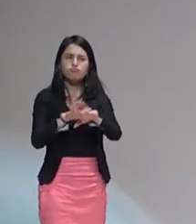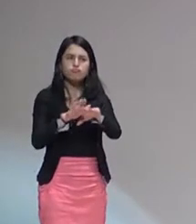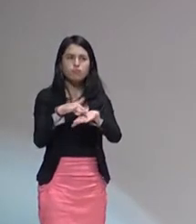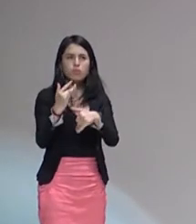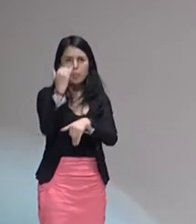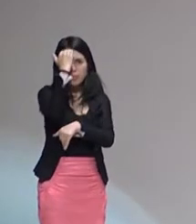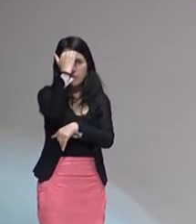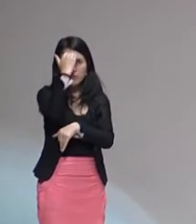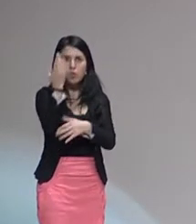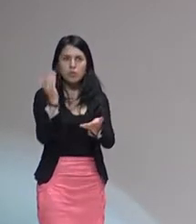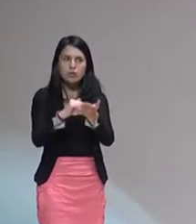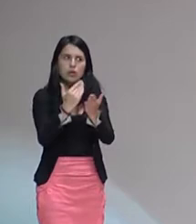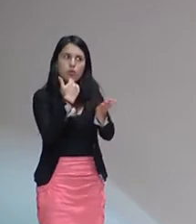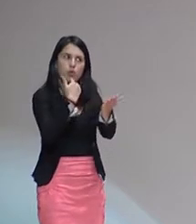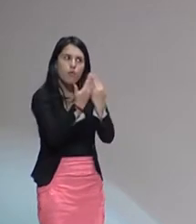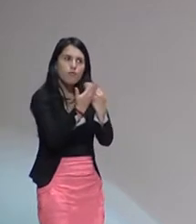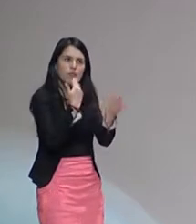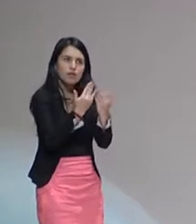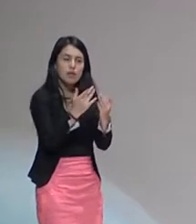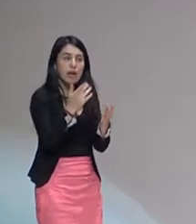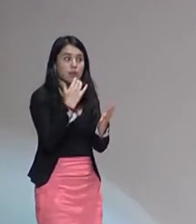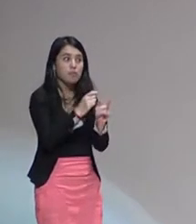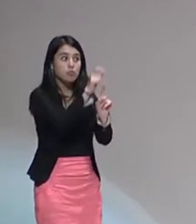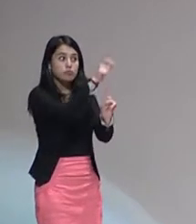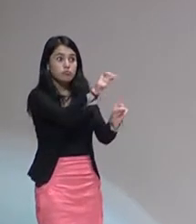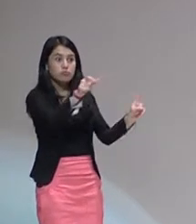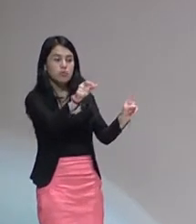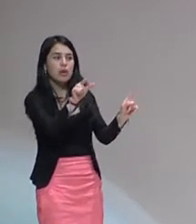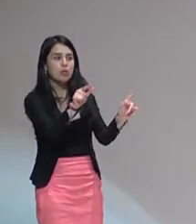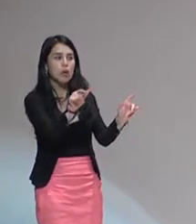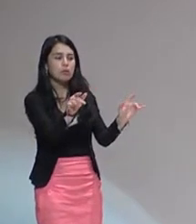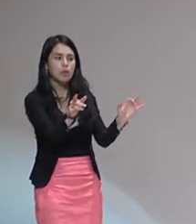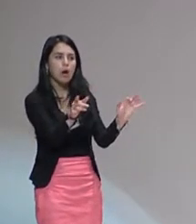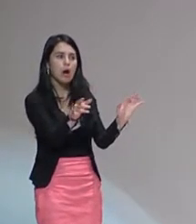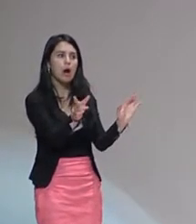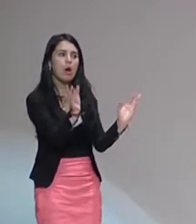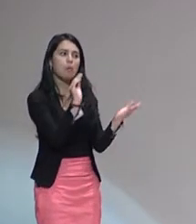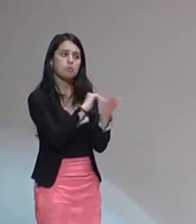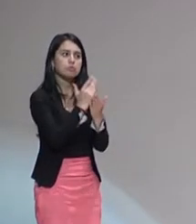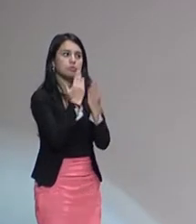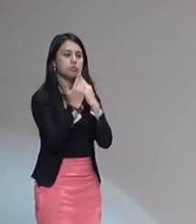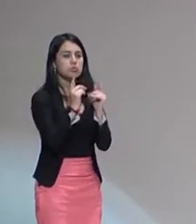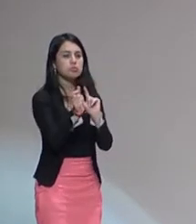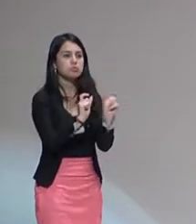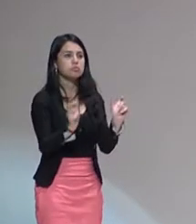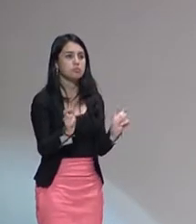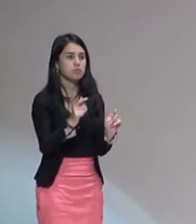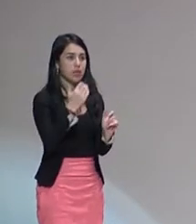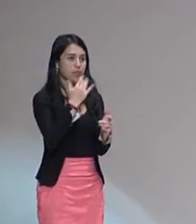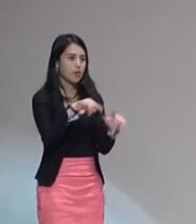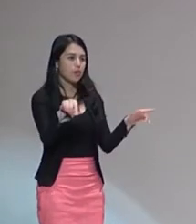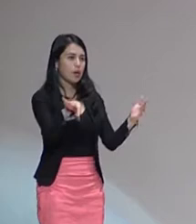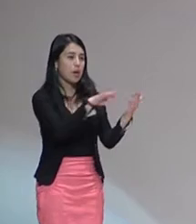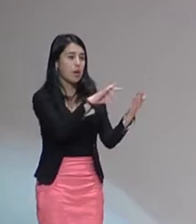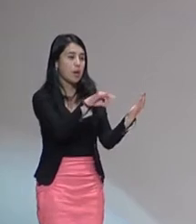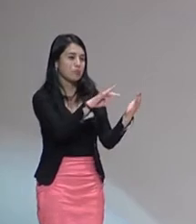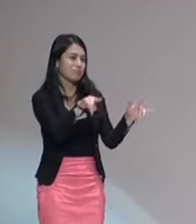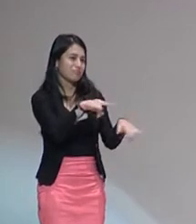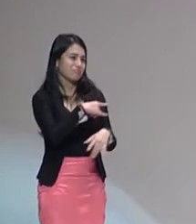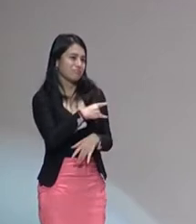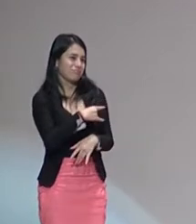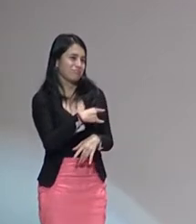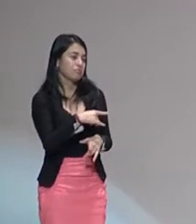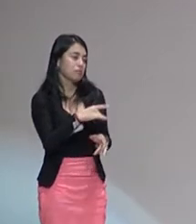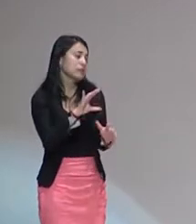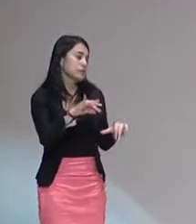la confianza en reconocer al otro como un otro confiable en este mundo. Y esto suena mucha carreta para una institución universitaria, debo